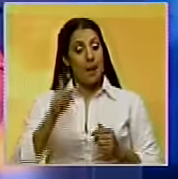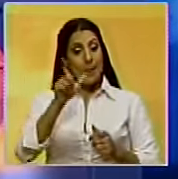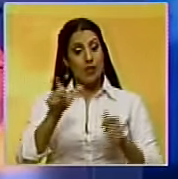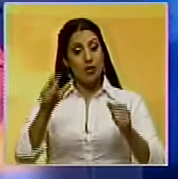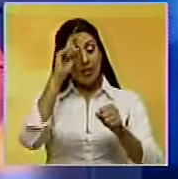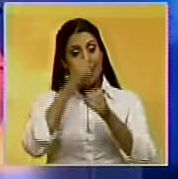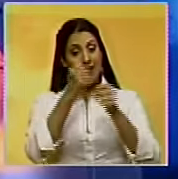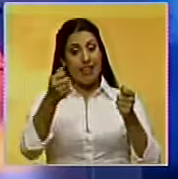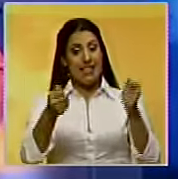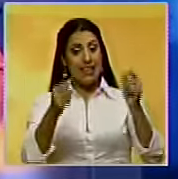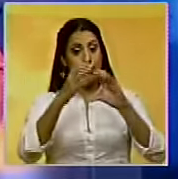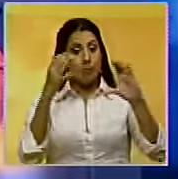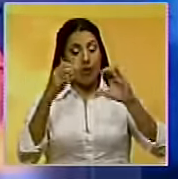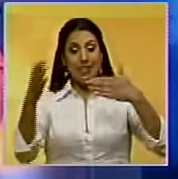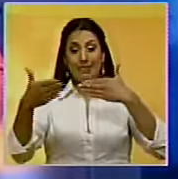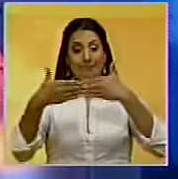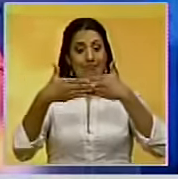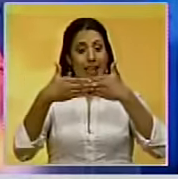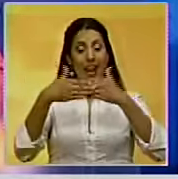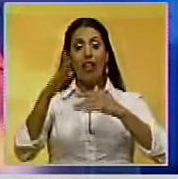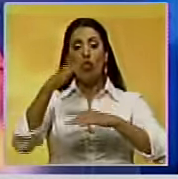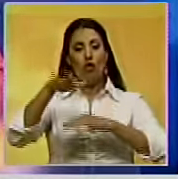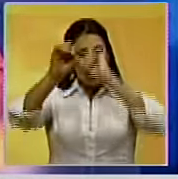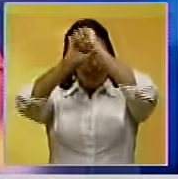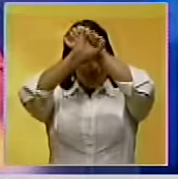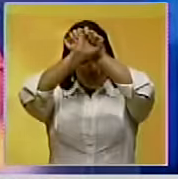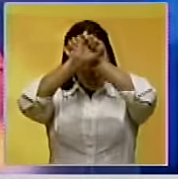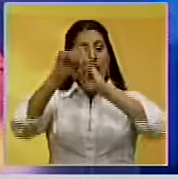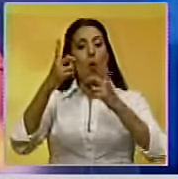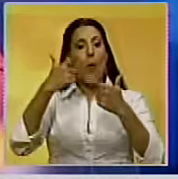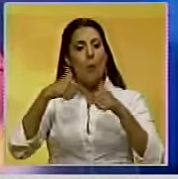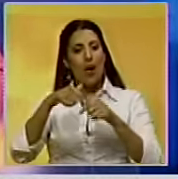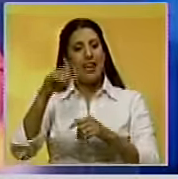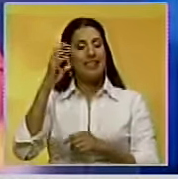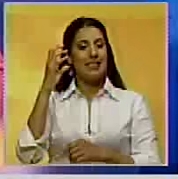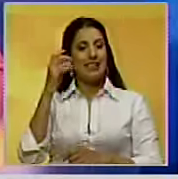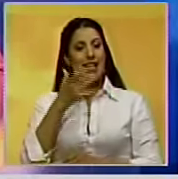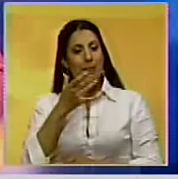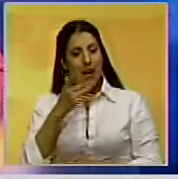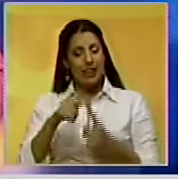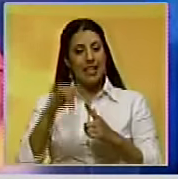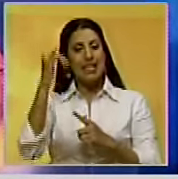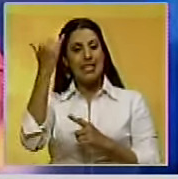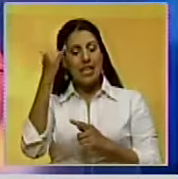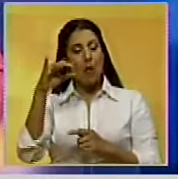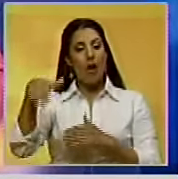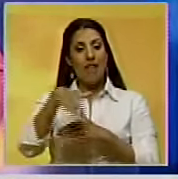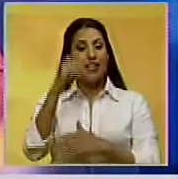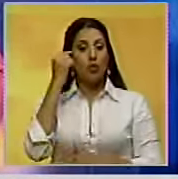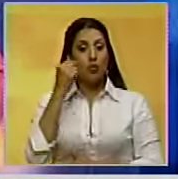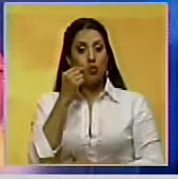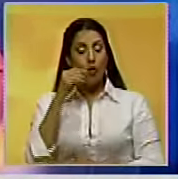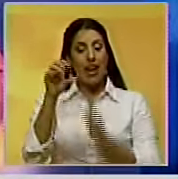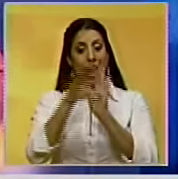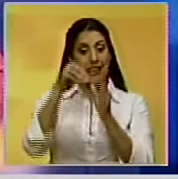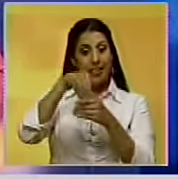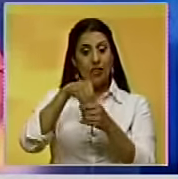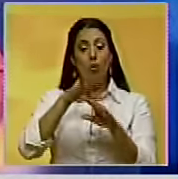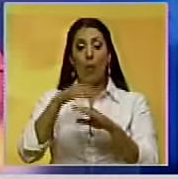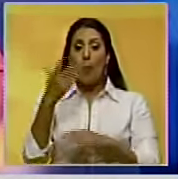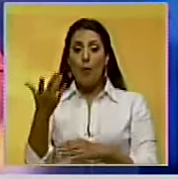Transportistas de Caracas cerraron los accesos de la Redoma de la India, Avenida Morán, San Martín, La Yaguara y la Avenida Sucre de Catia, en protesta por